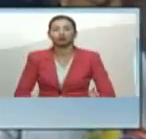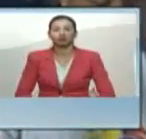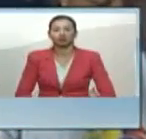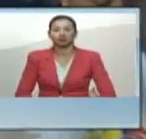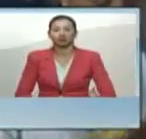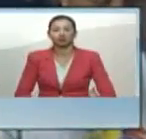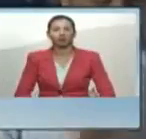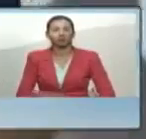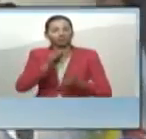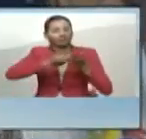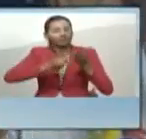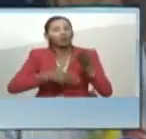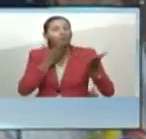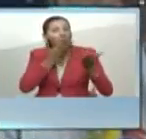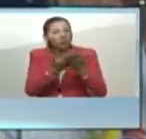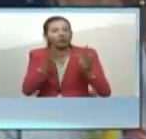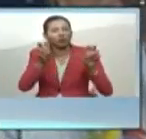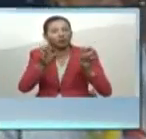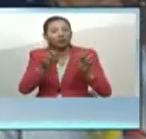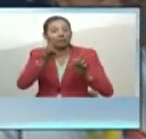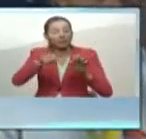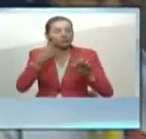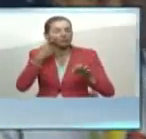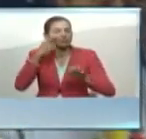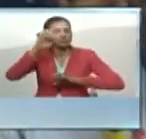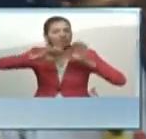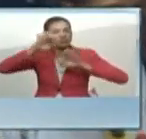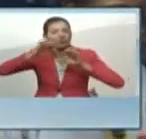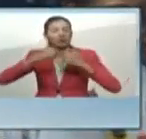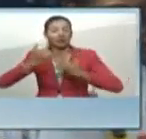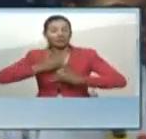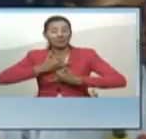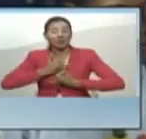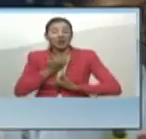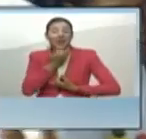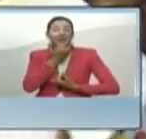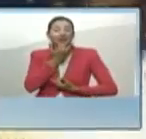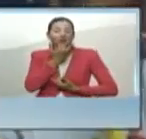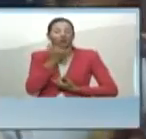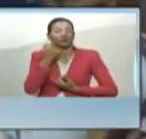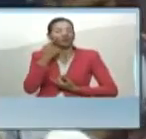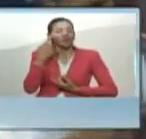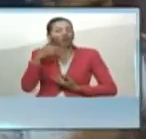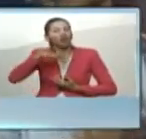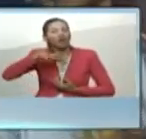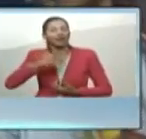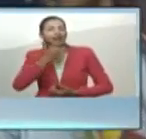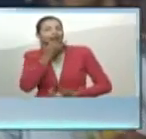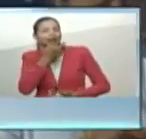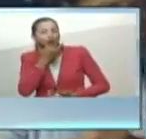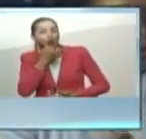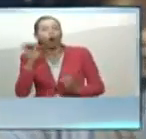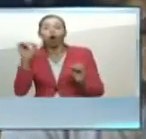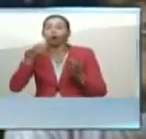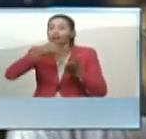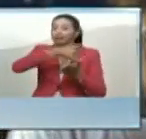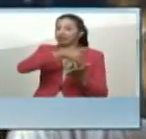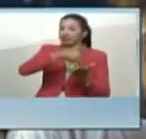nuevas propuestas, evaluando incluso nuestros errores, reconociendo incluso nuestras